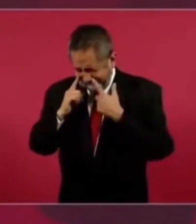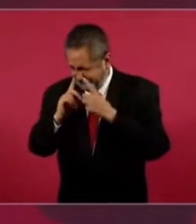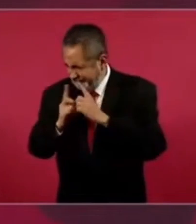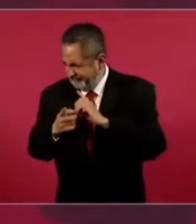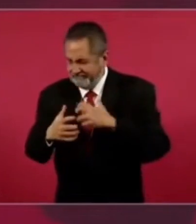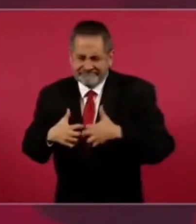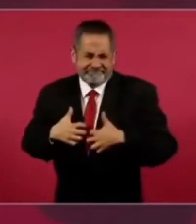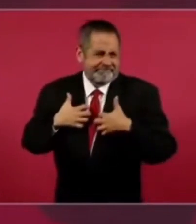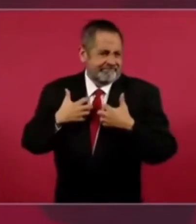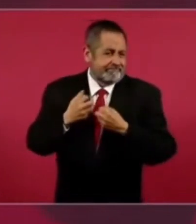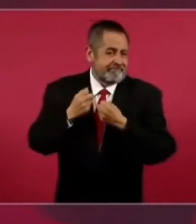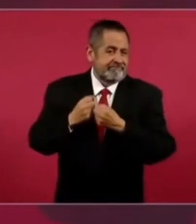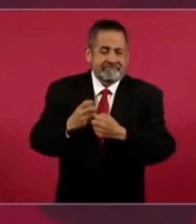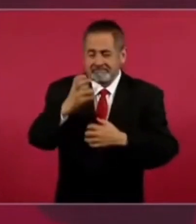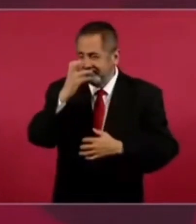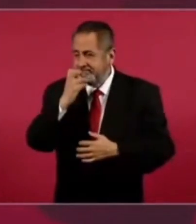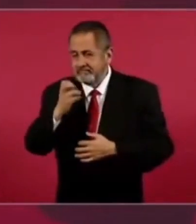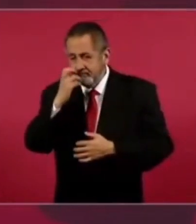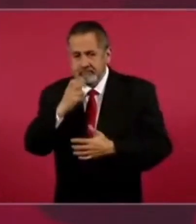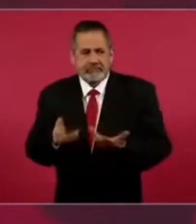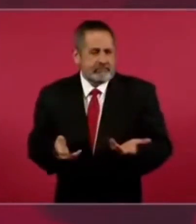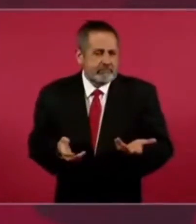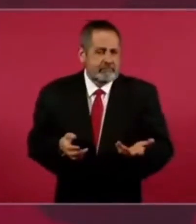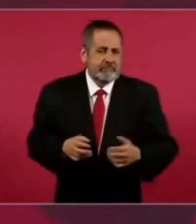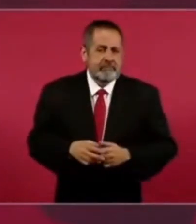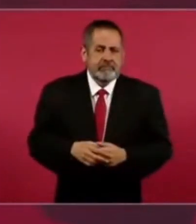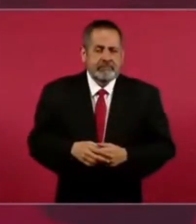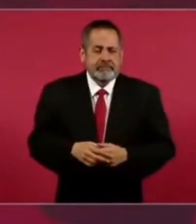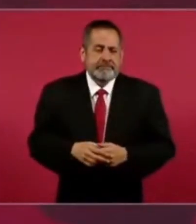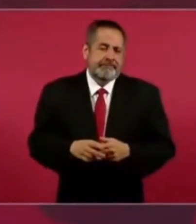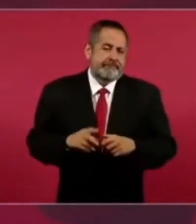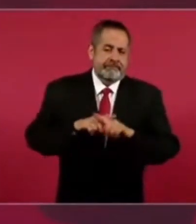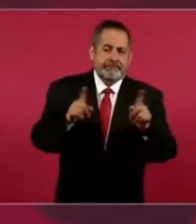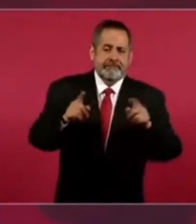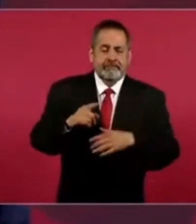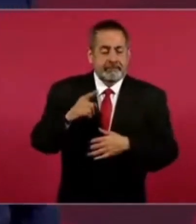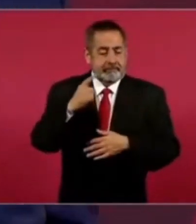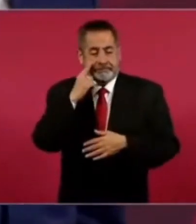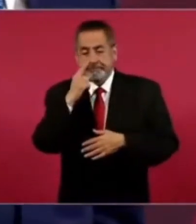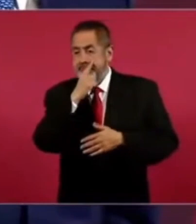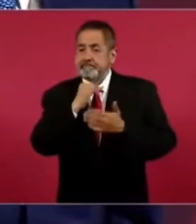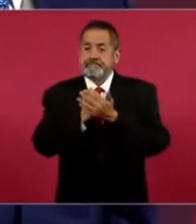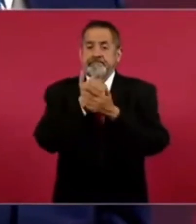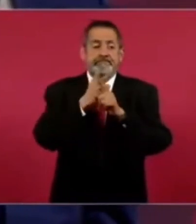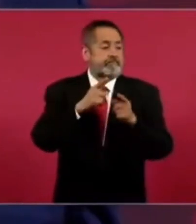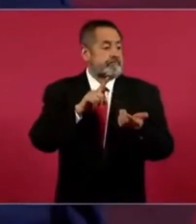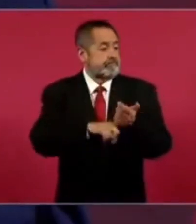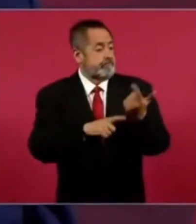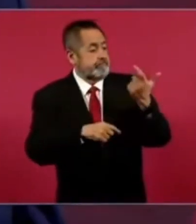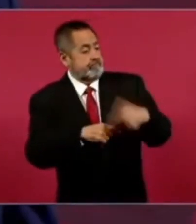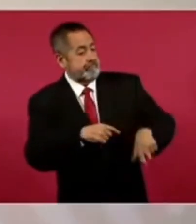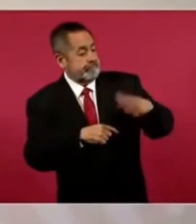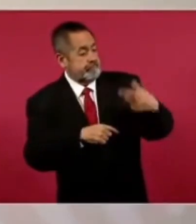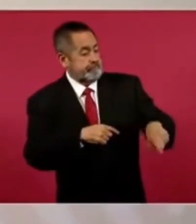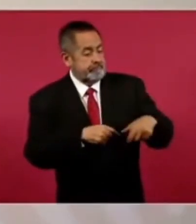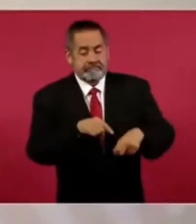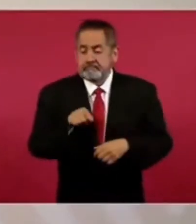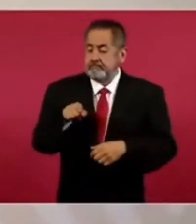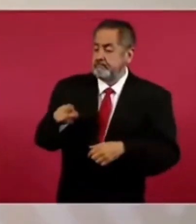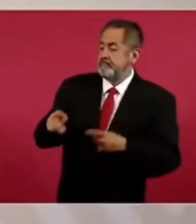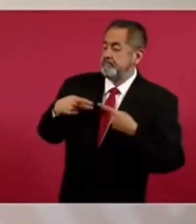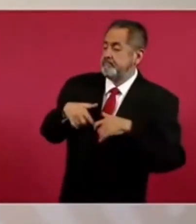mucha tristeza, porque no es lo mismo la democracia para el rico que la democracia para el